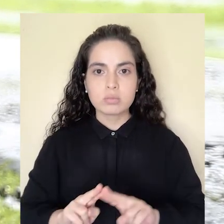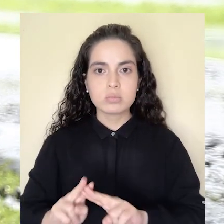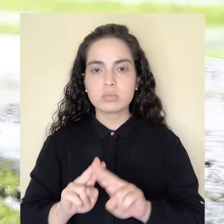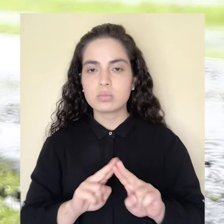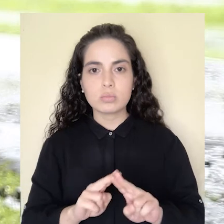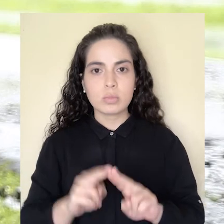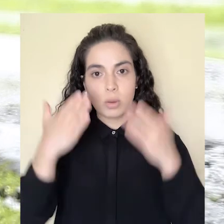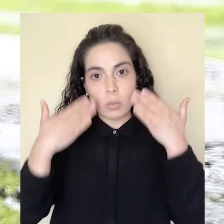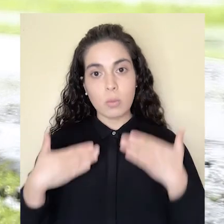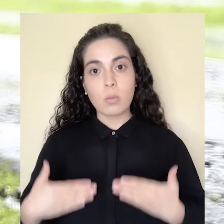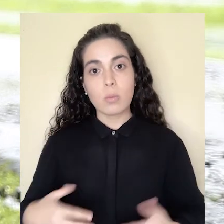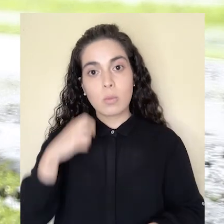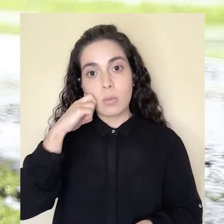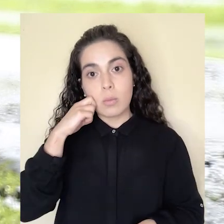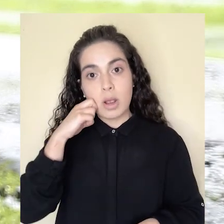cuerpo humano,